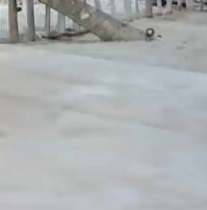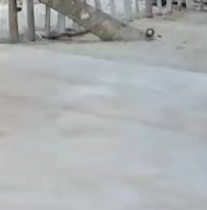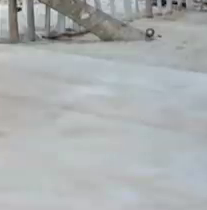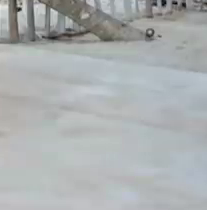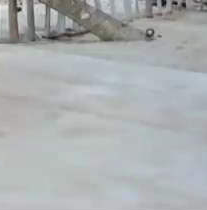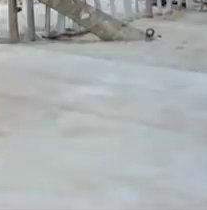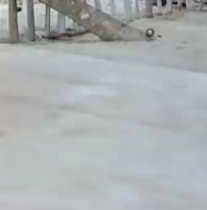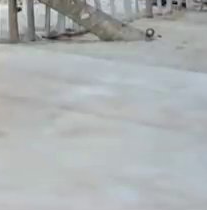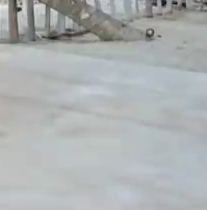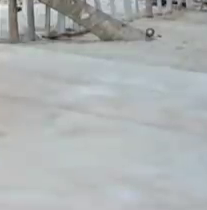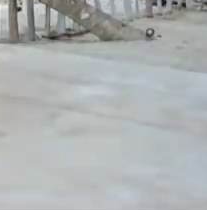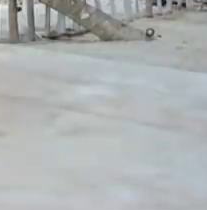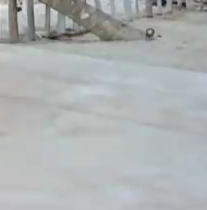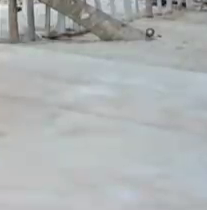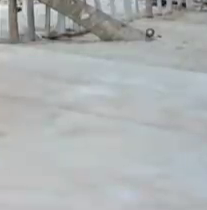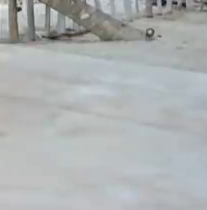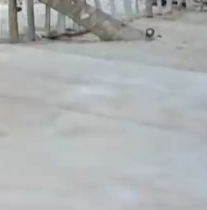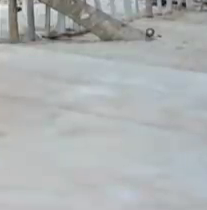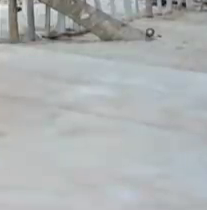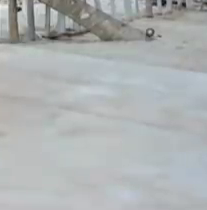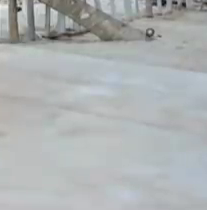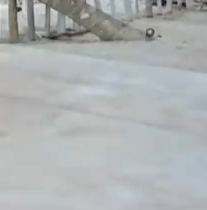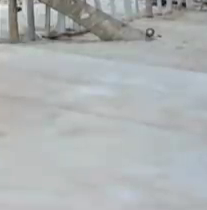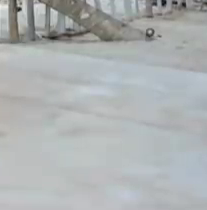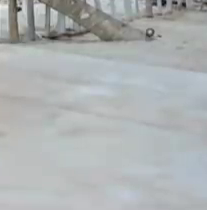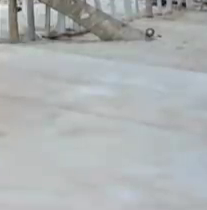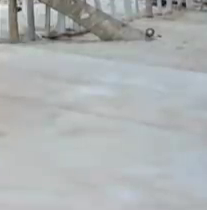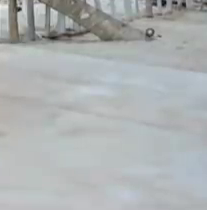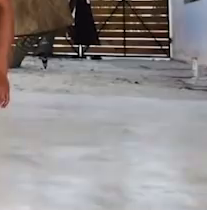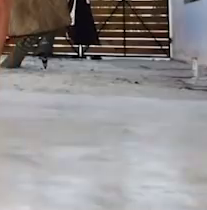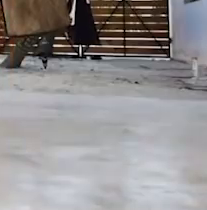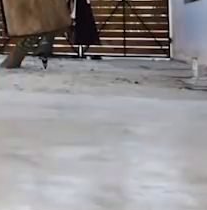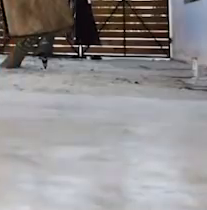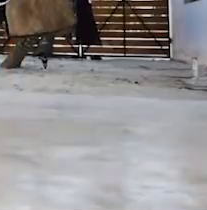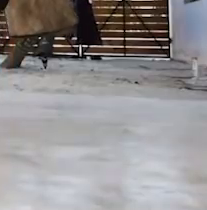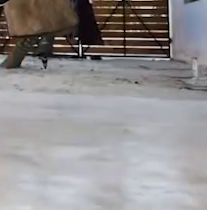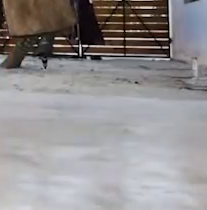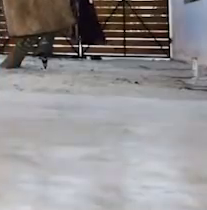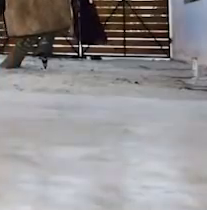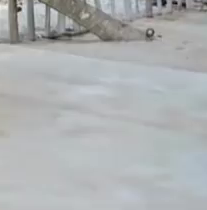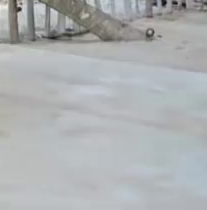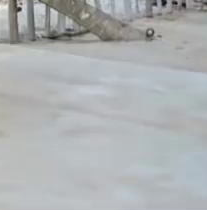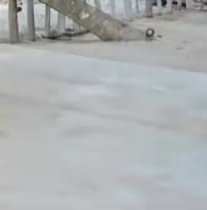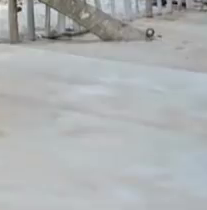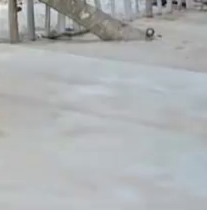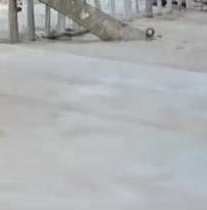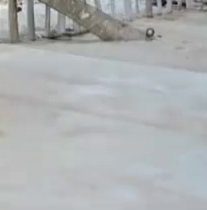Thank you.